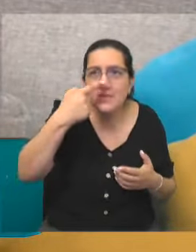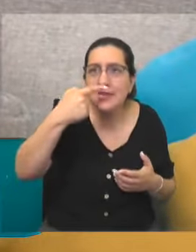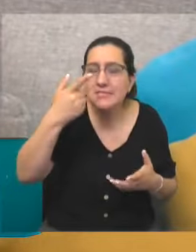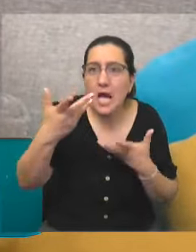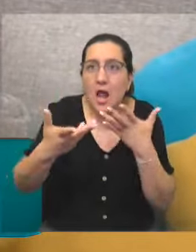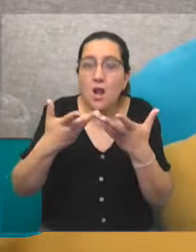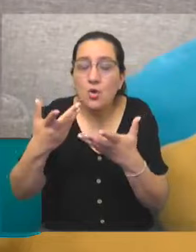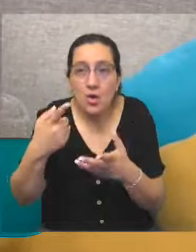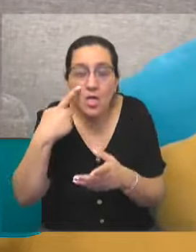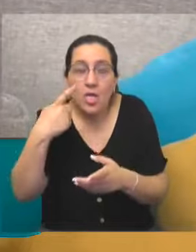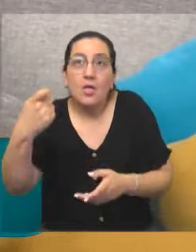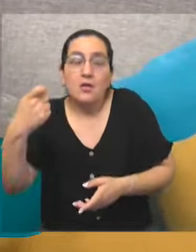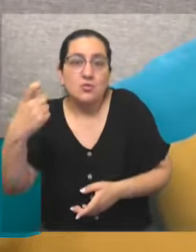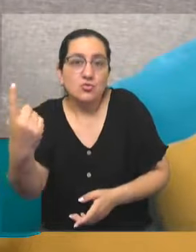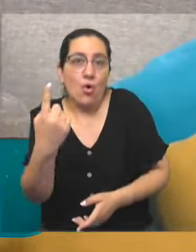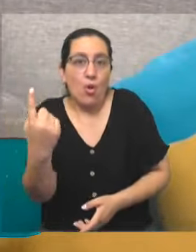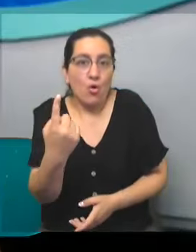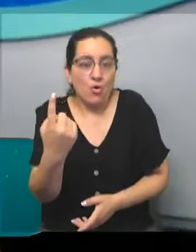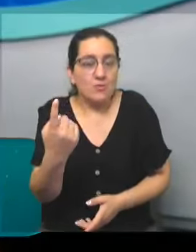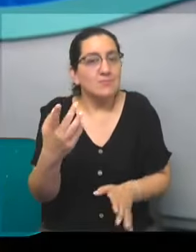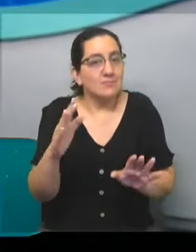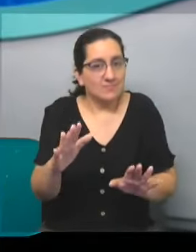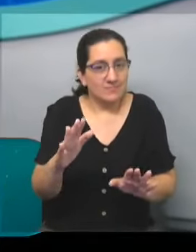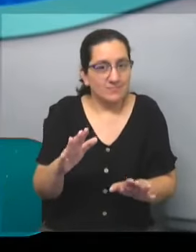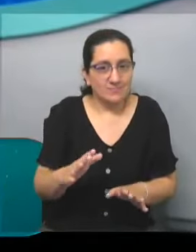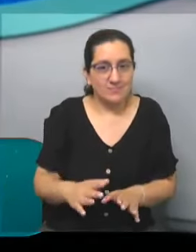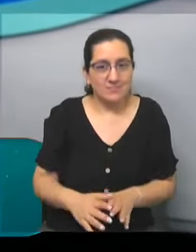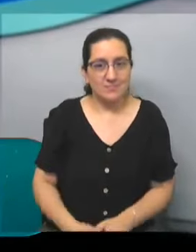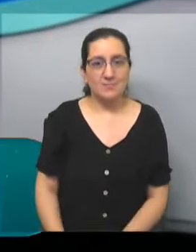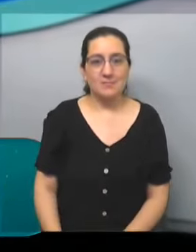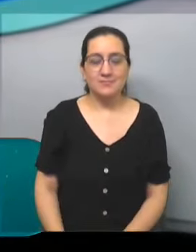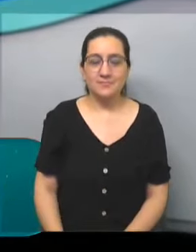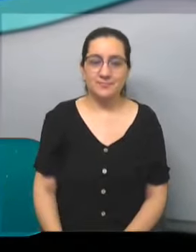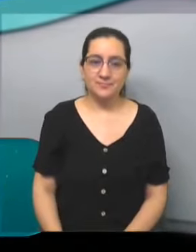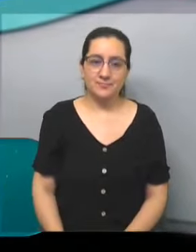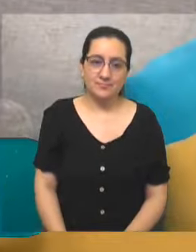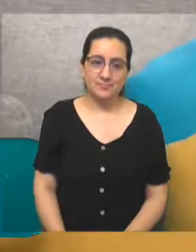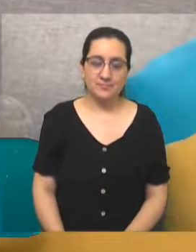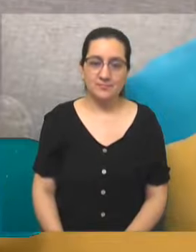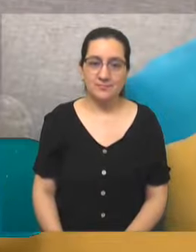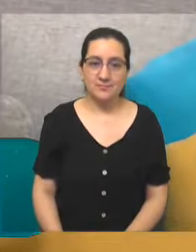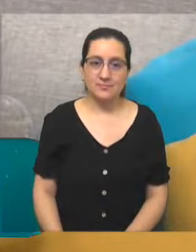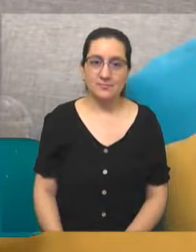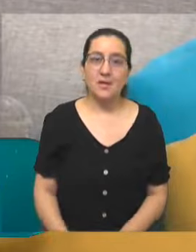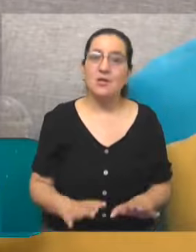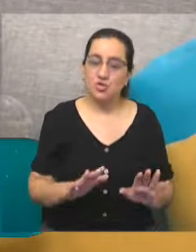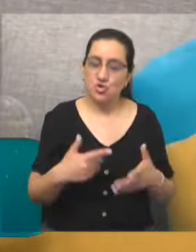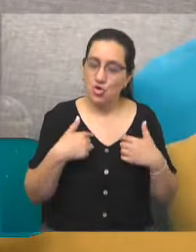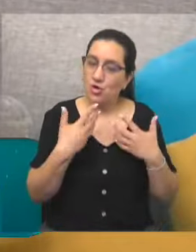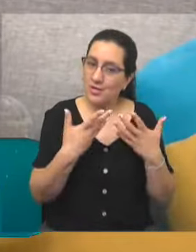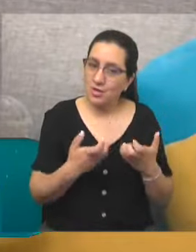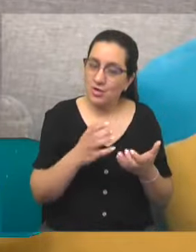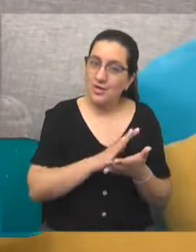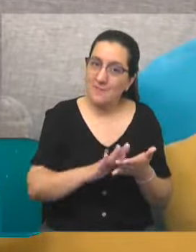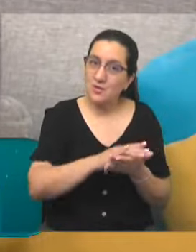Sí. Ahora quiero que cada uno después repase. Una cosa interior que es muy rara que la tenga Muriel a los 16 años. Bueno, quiero, Fito, que repases